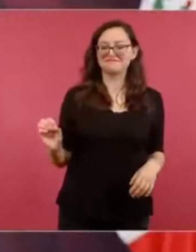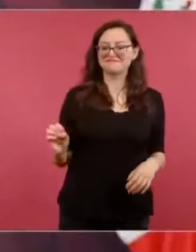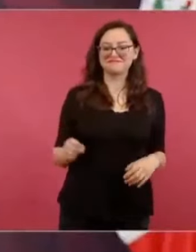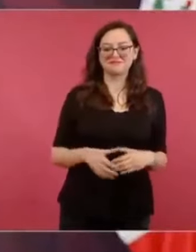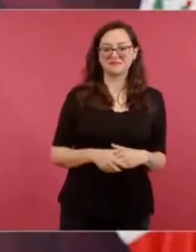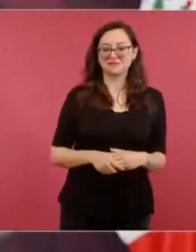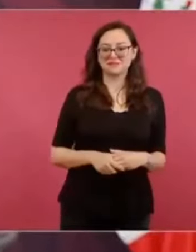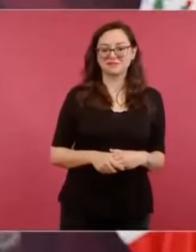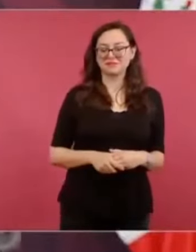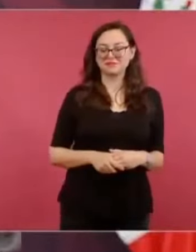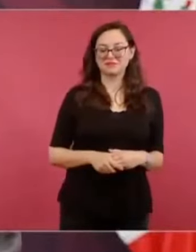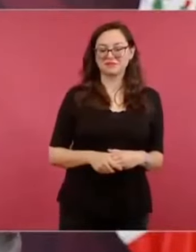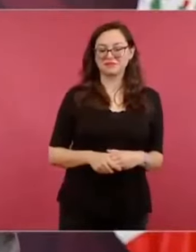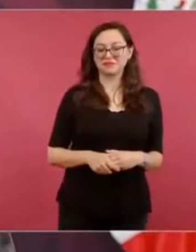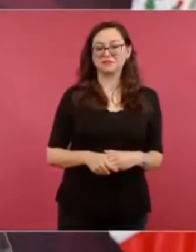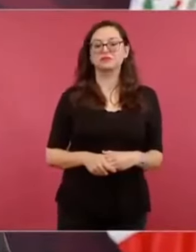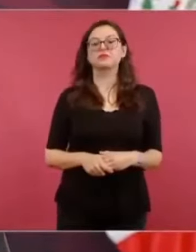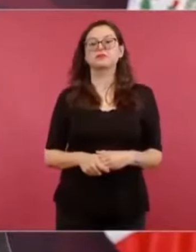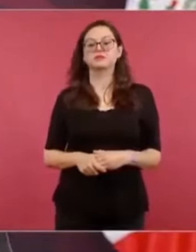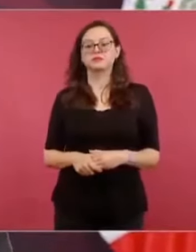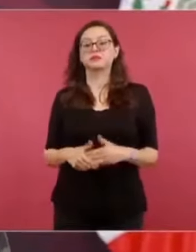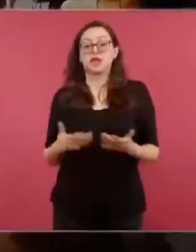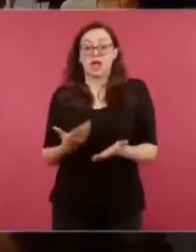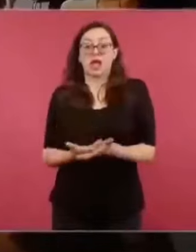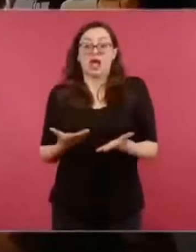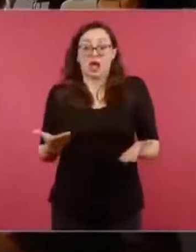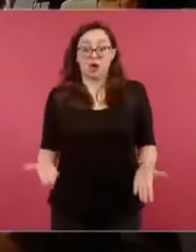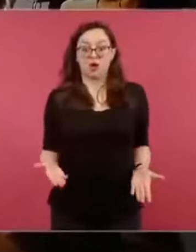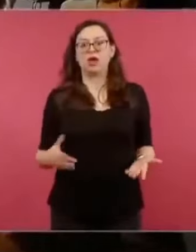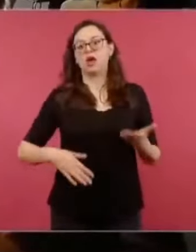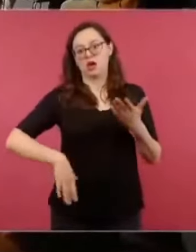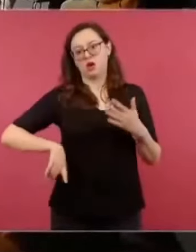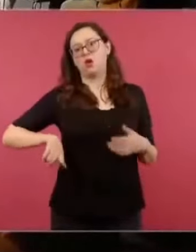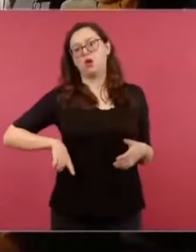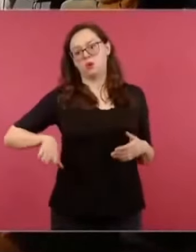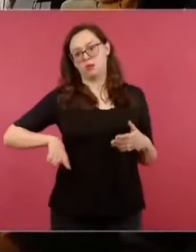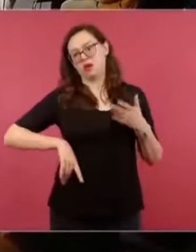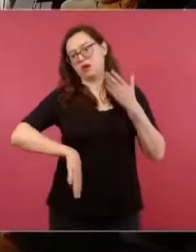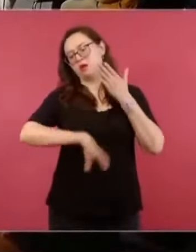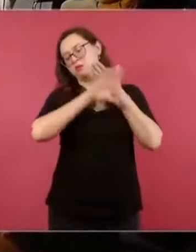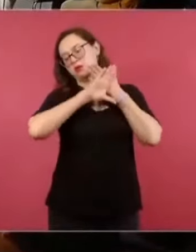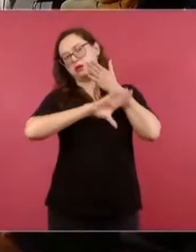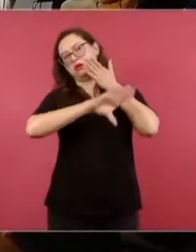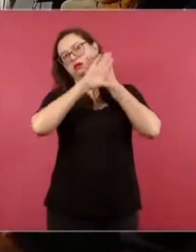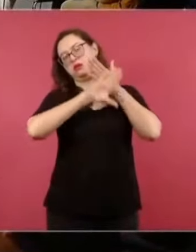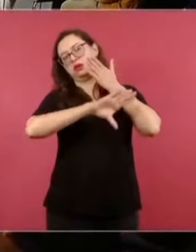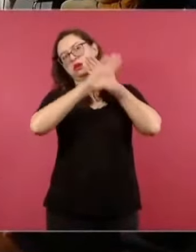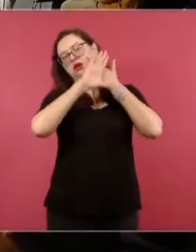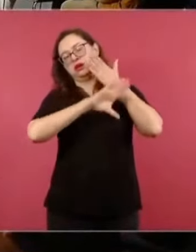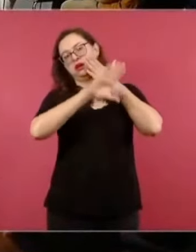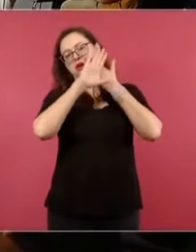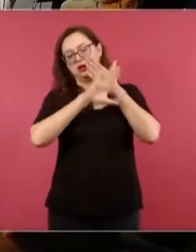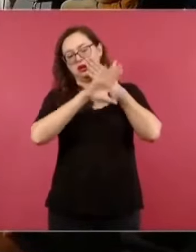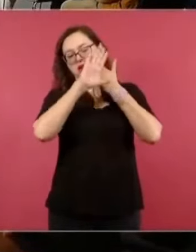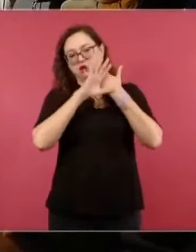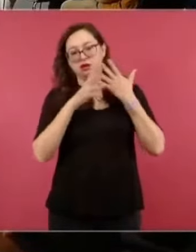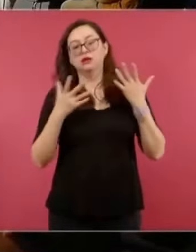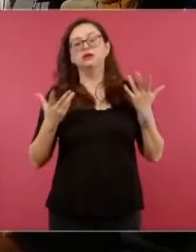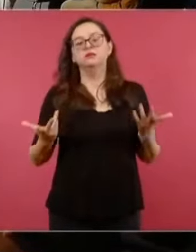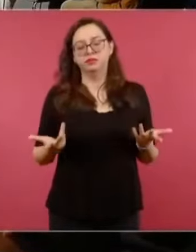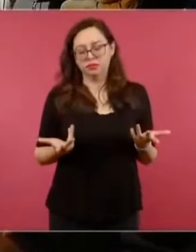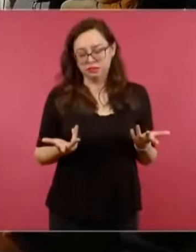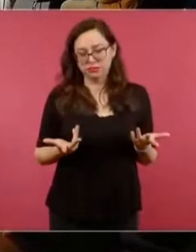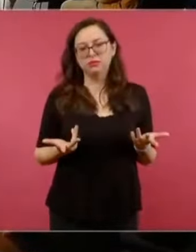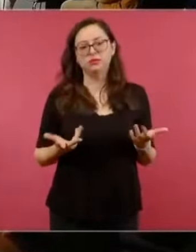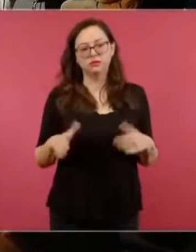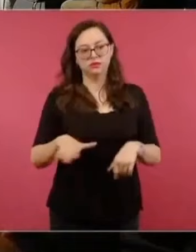Ahora, porque pues tienen la diferencia con nosotros, y no solo ellos, sino los dueños de los medios en los que